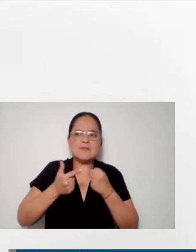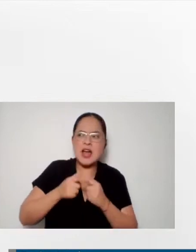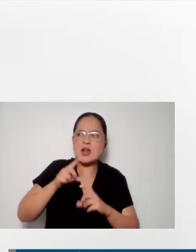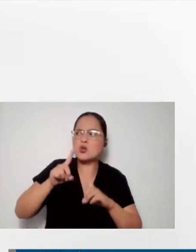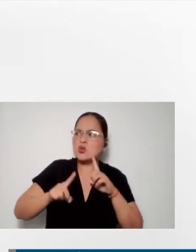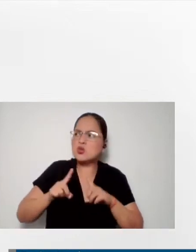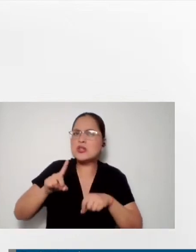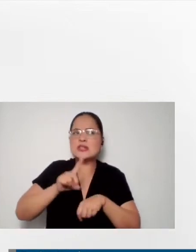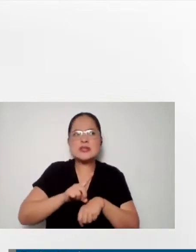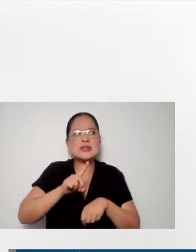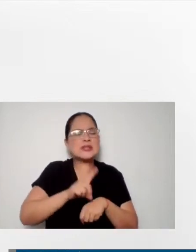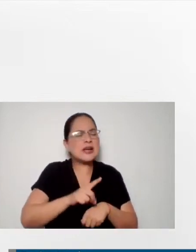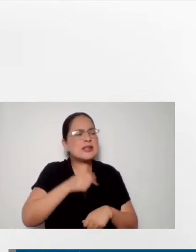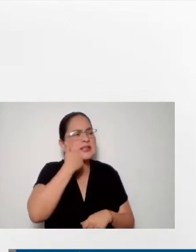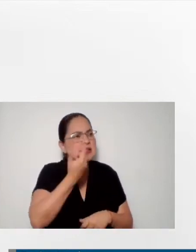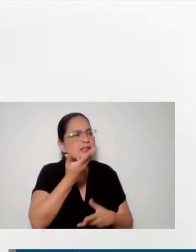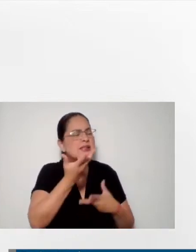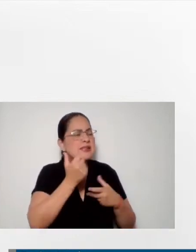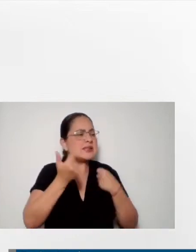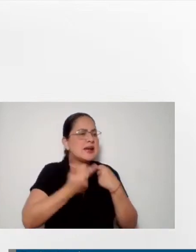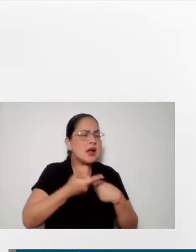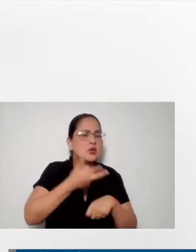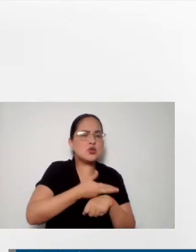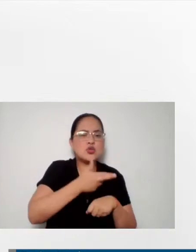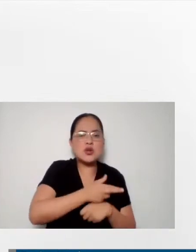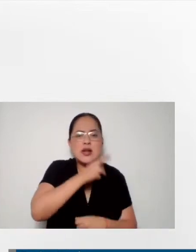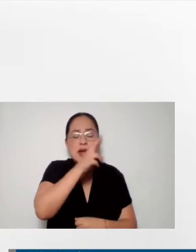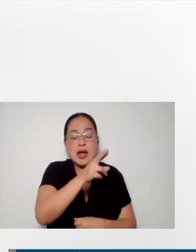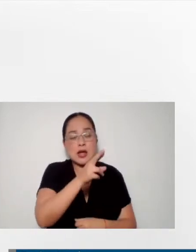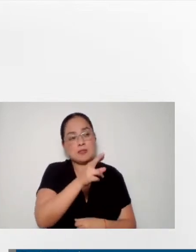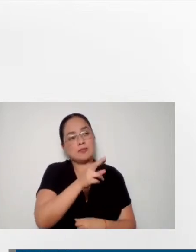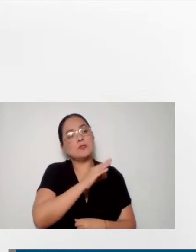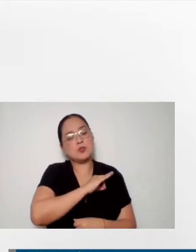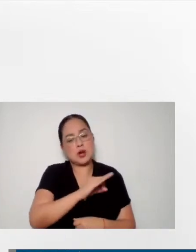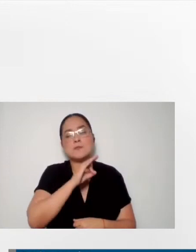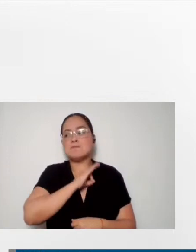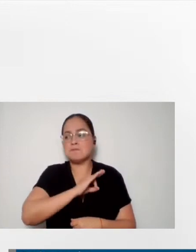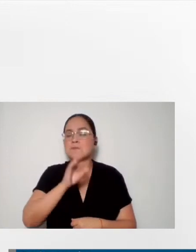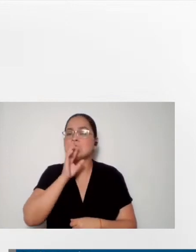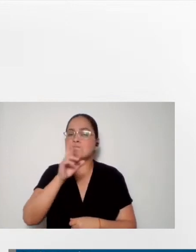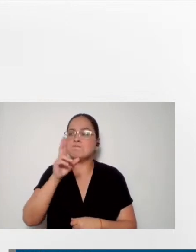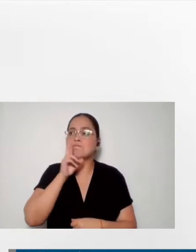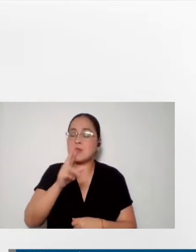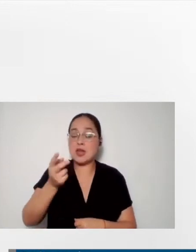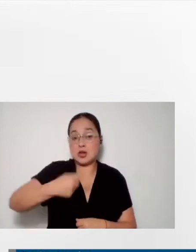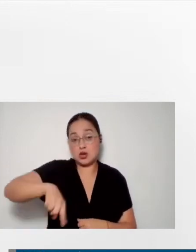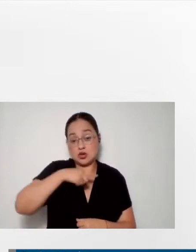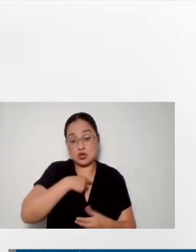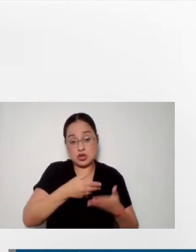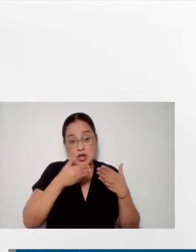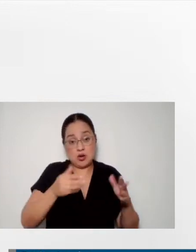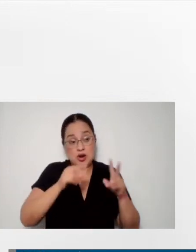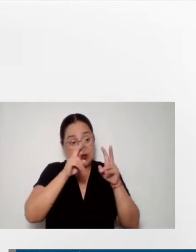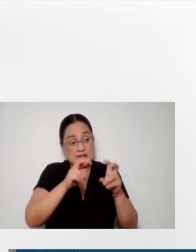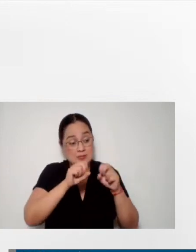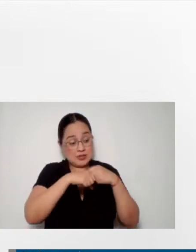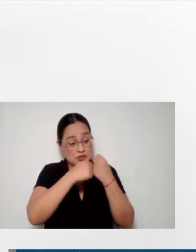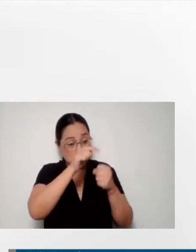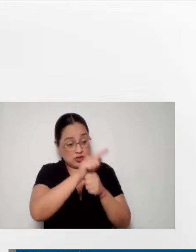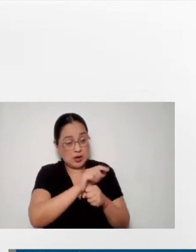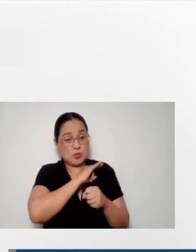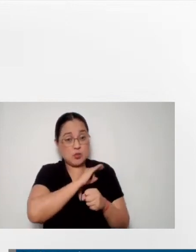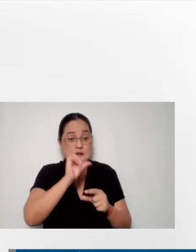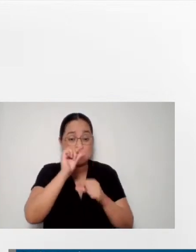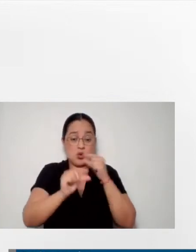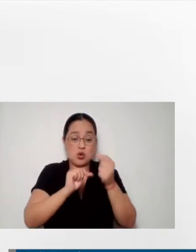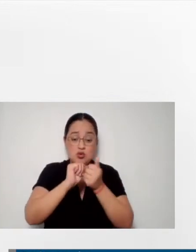día a día, ¿no? Estamos en un campo social, estamos en un campo en donde van cambiando las dinámicas sociales y las problemáticas jurídicas. Conocer